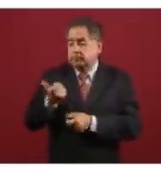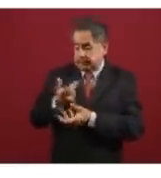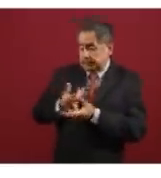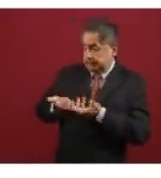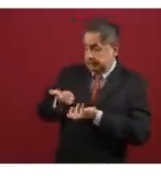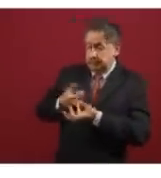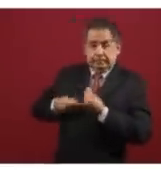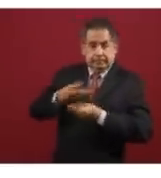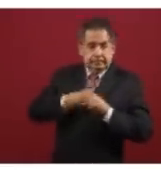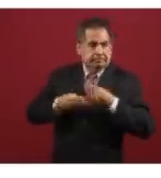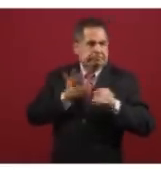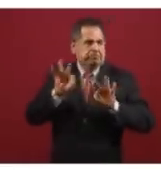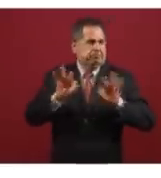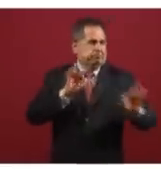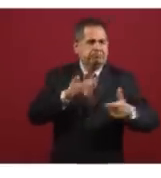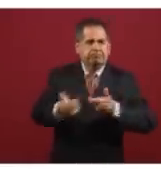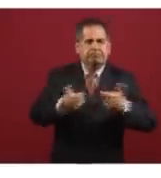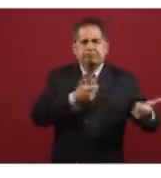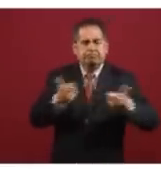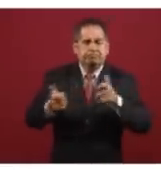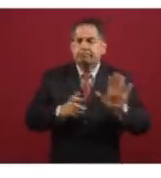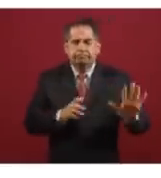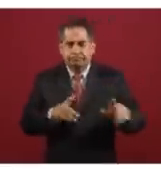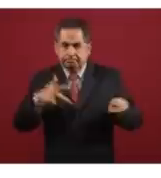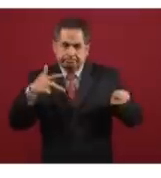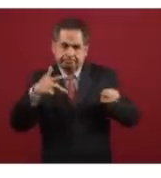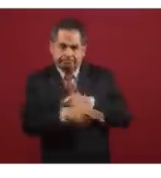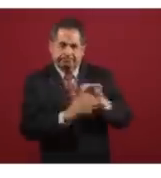para corromper. Aquí hay